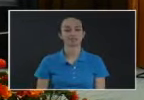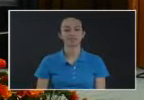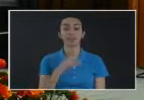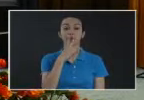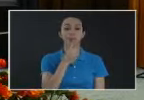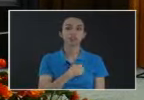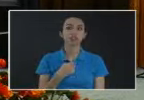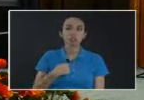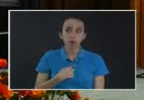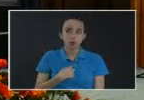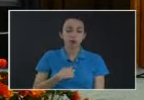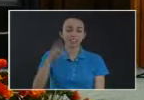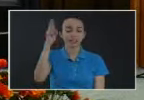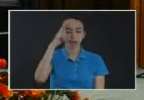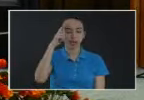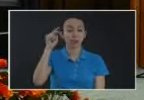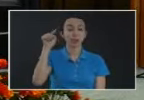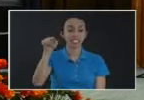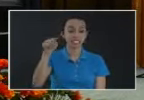Hermano, yo recuerdo ese día,